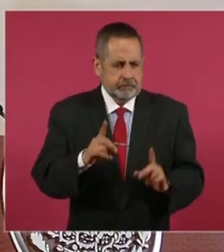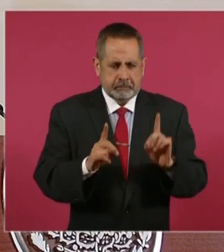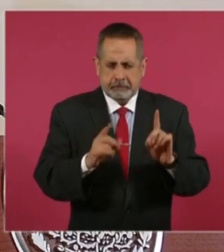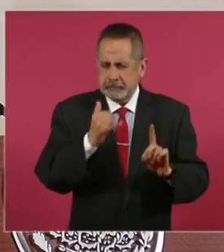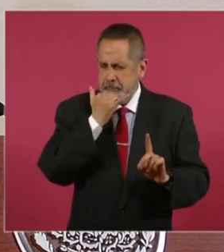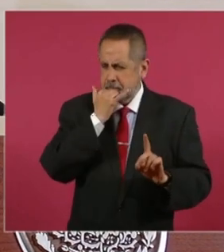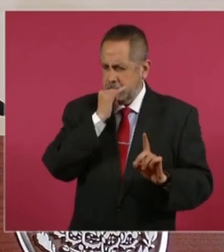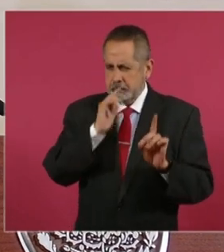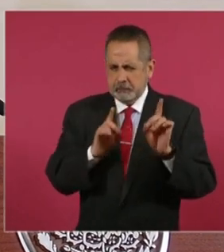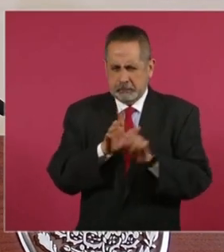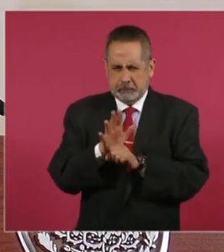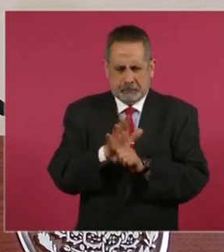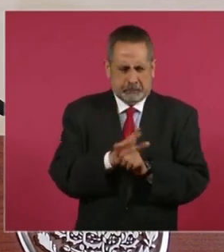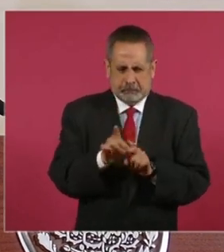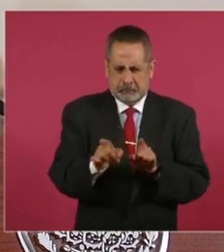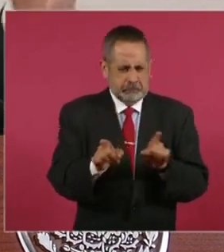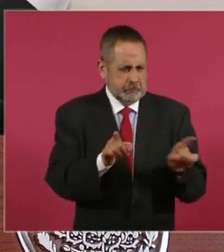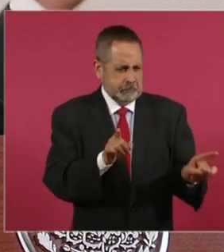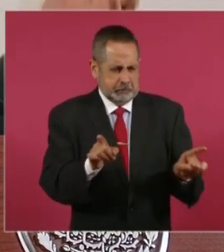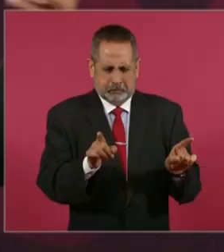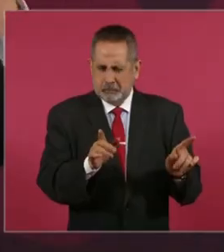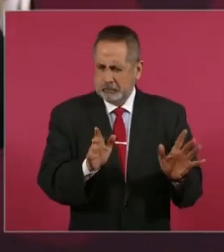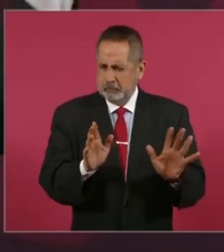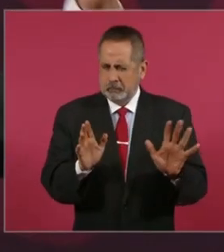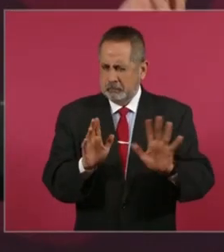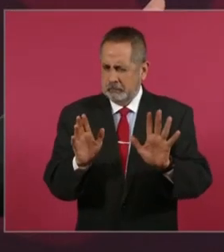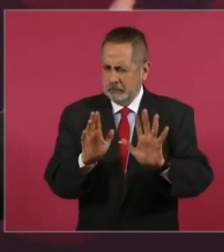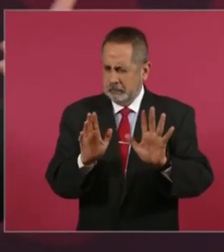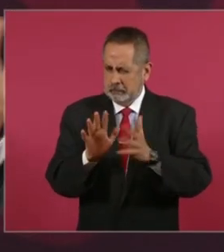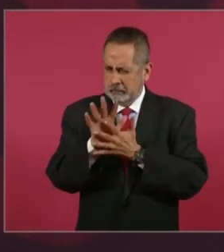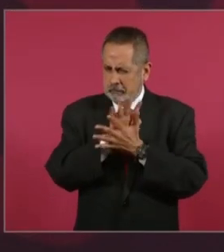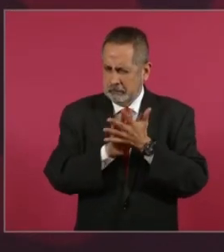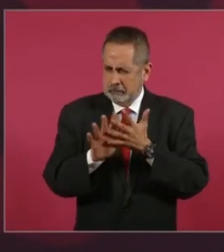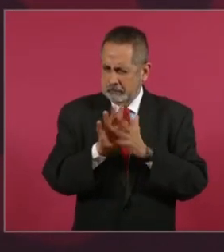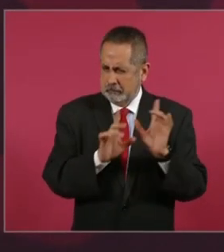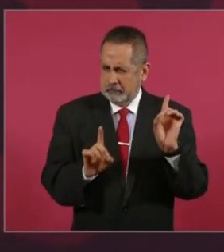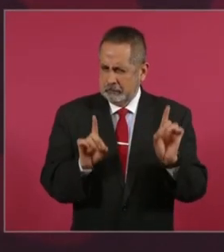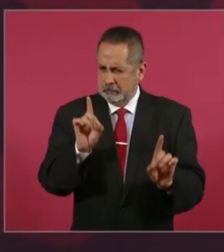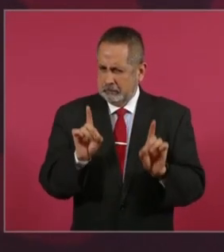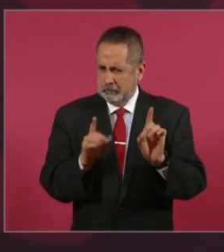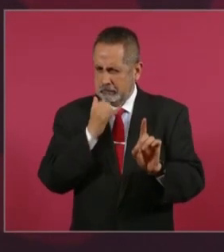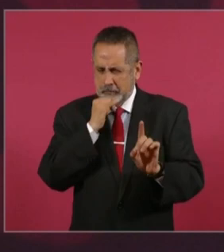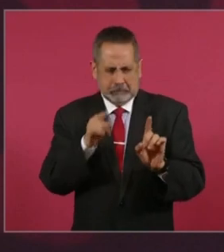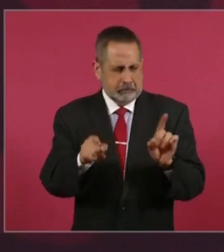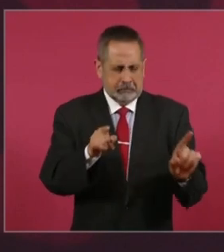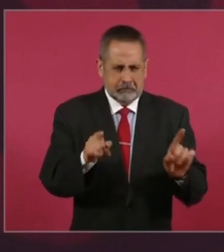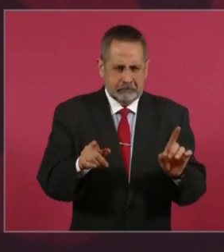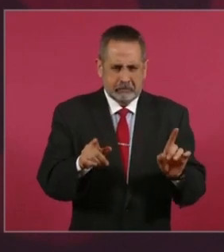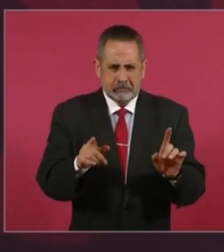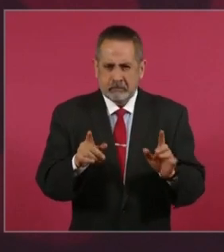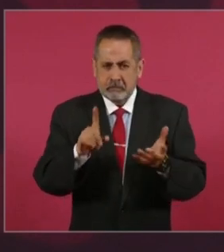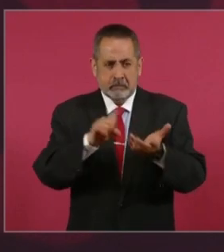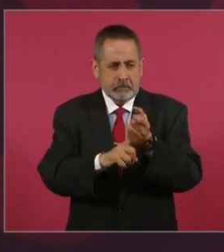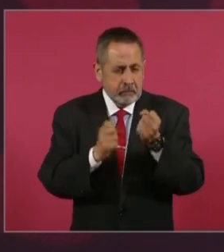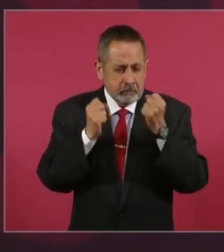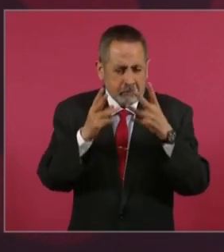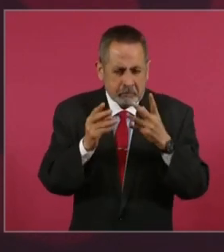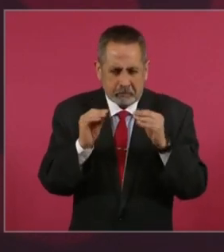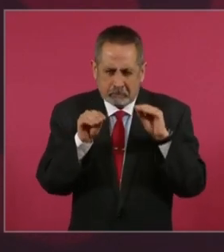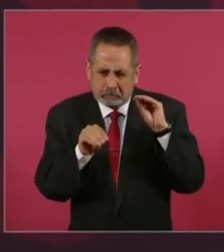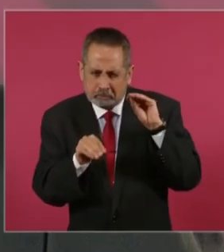ya no hablemos de otra cosa, de mucha mucha sospecha,